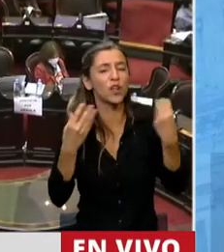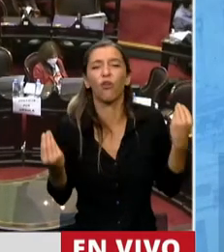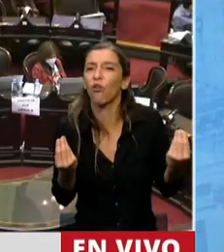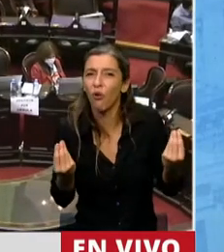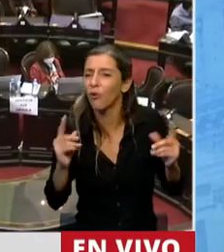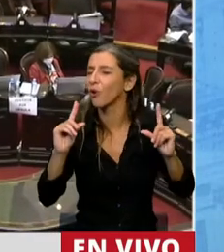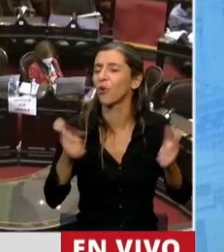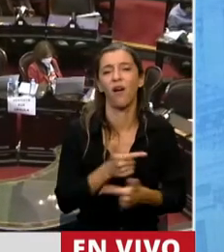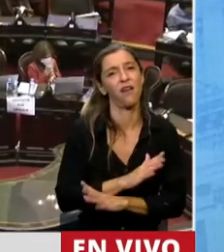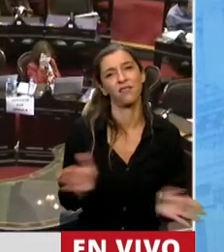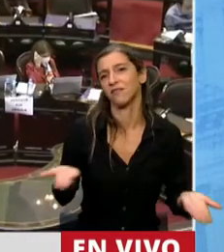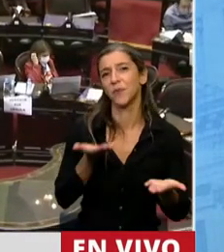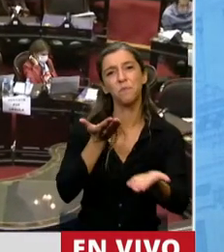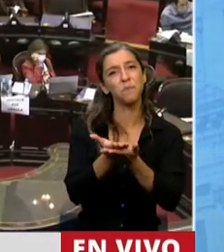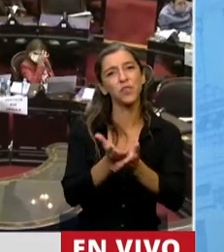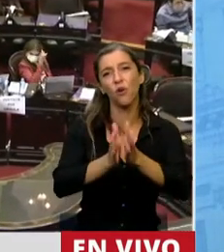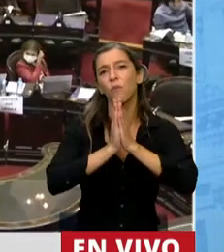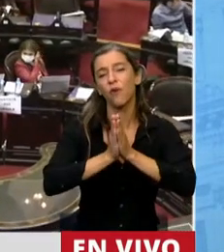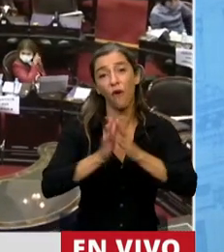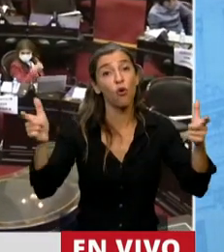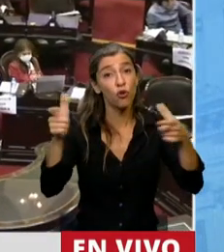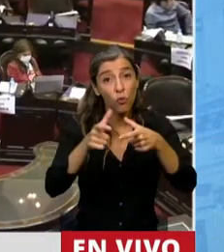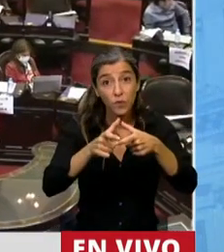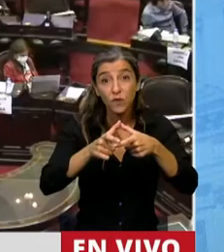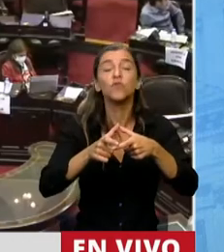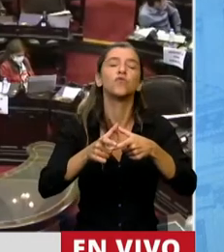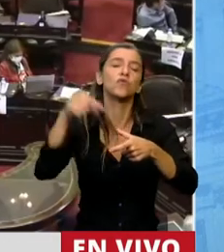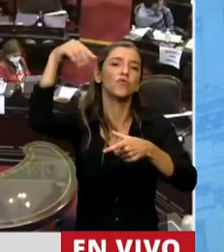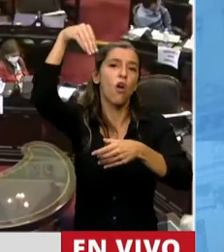pido que este cuerpo, en la comisión pertinente, se